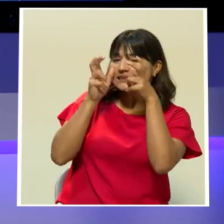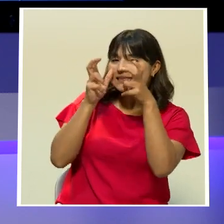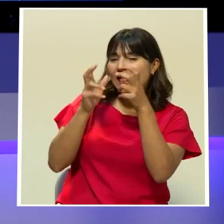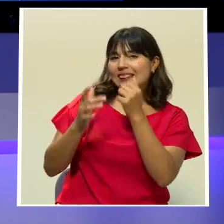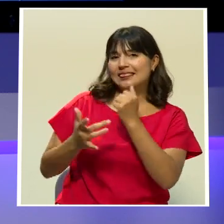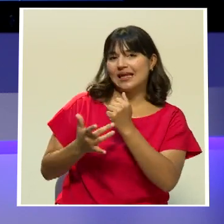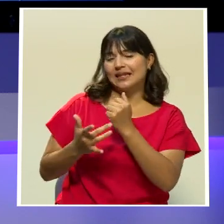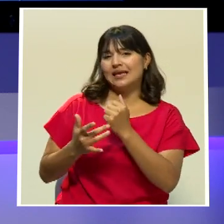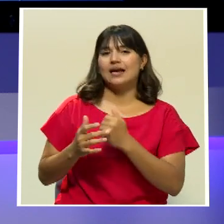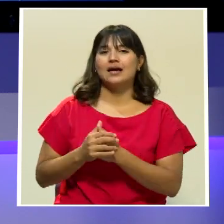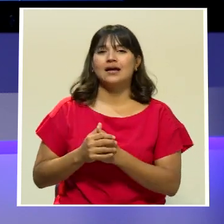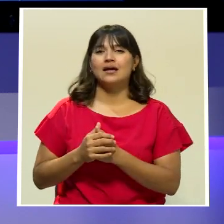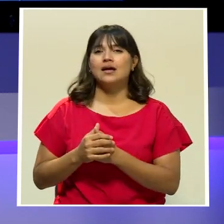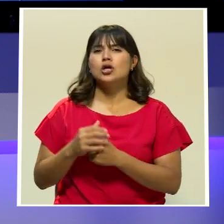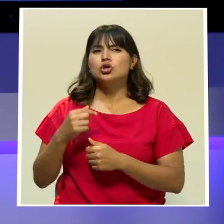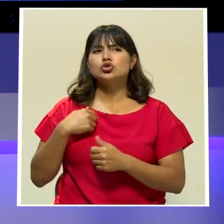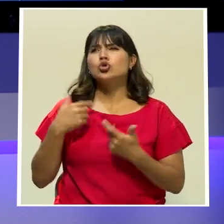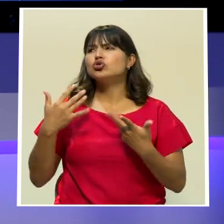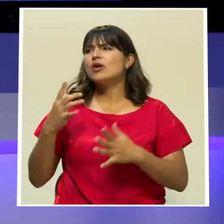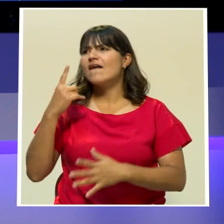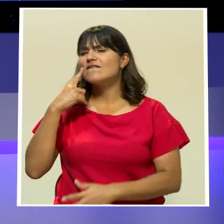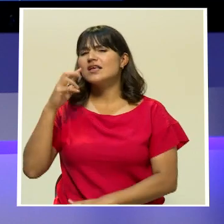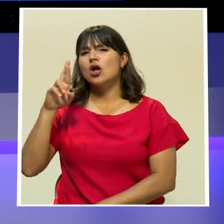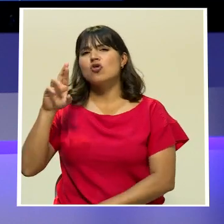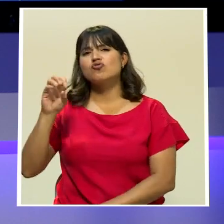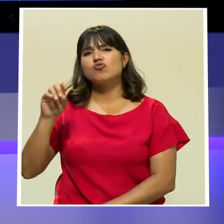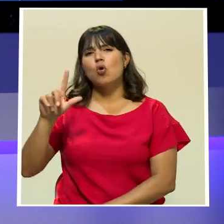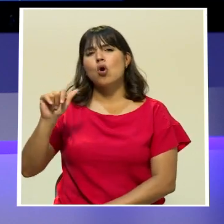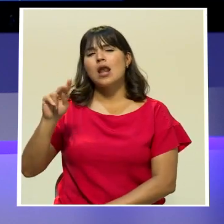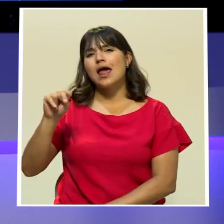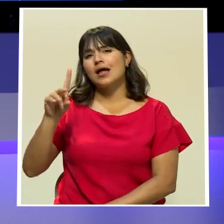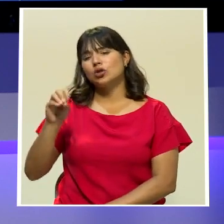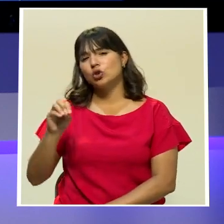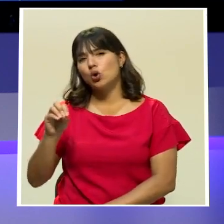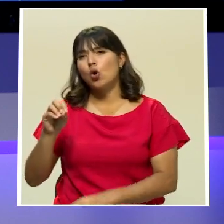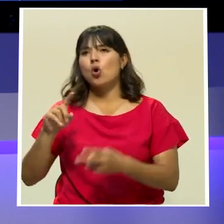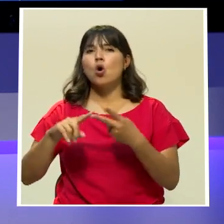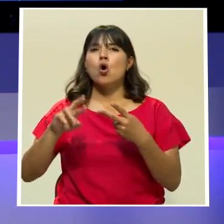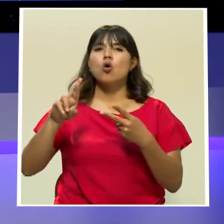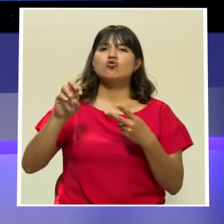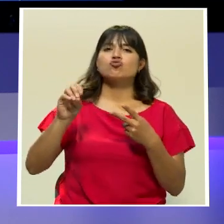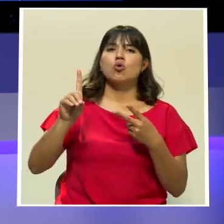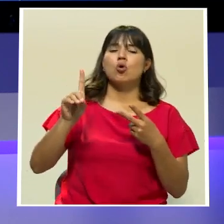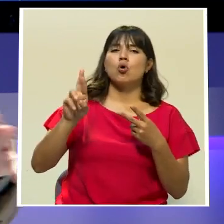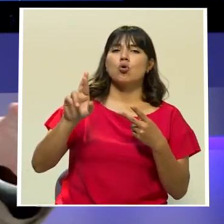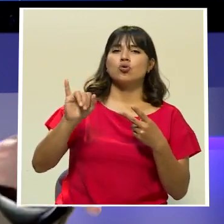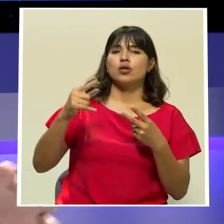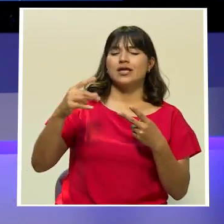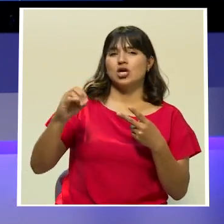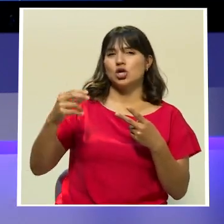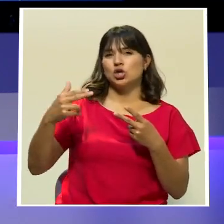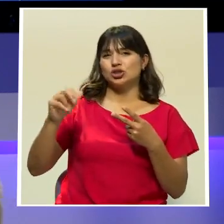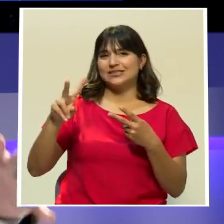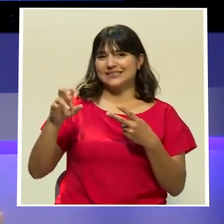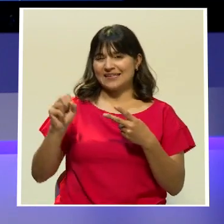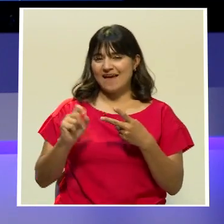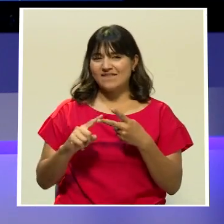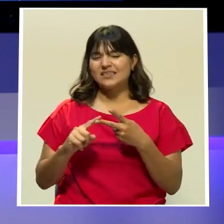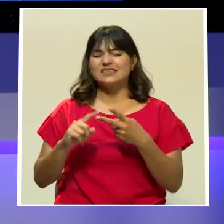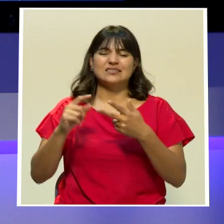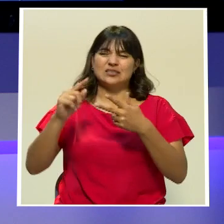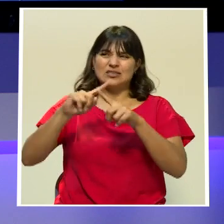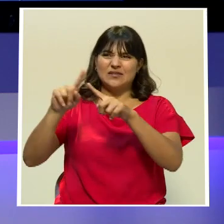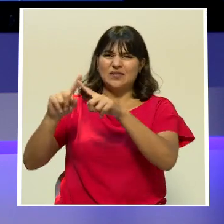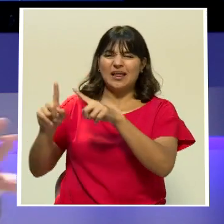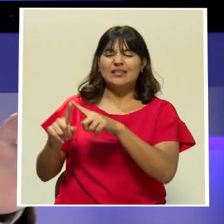de Juan Carlos, se lo he escuchado a don Rolando Laclé, a don Rodrigo Chávez, es esta idea de hacer un grupo de expertos, de